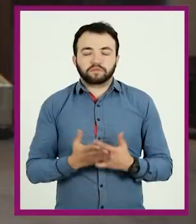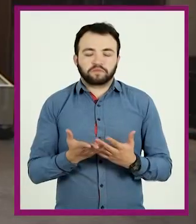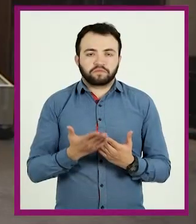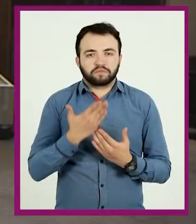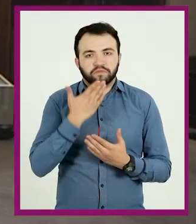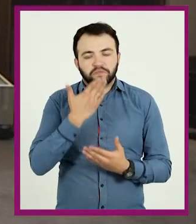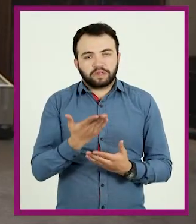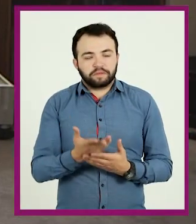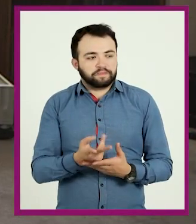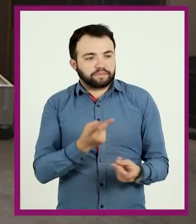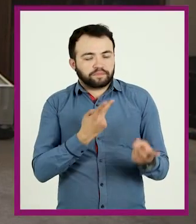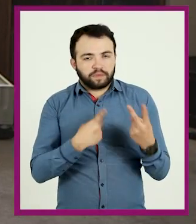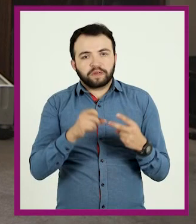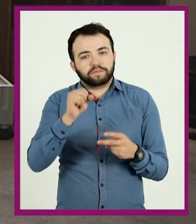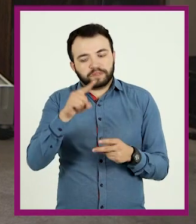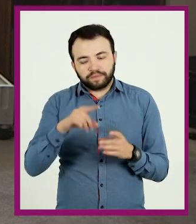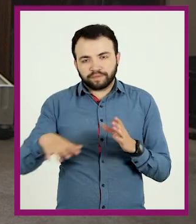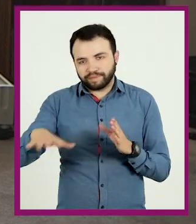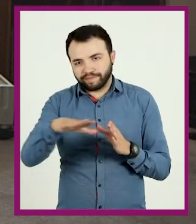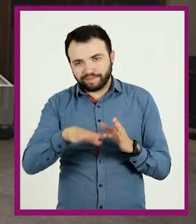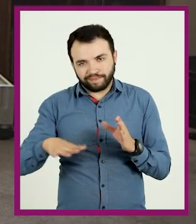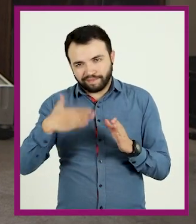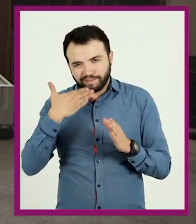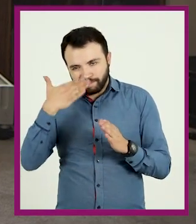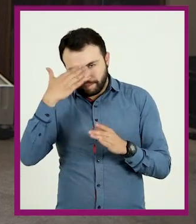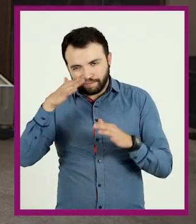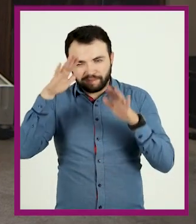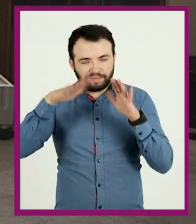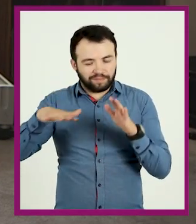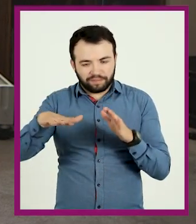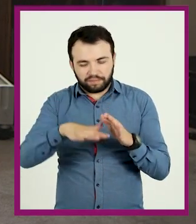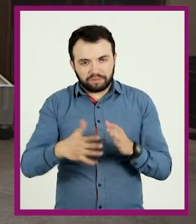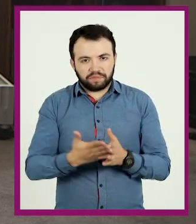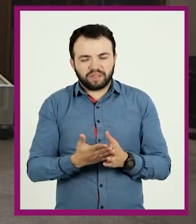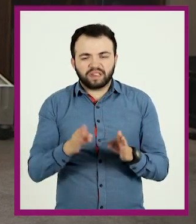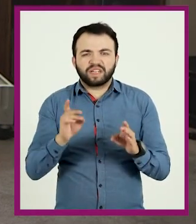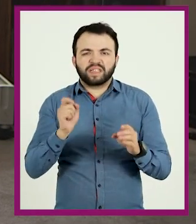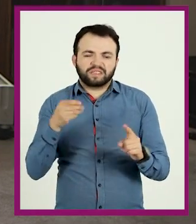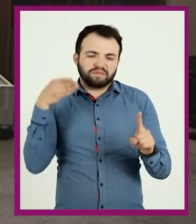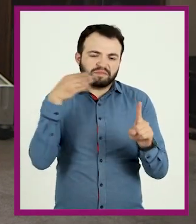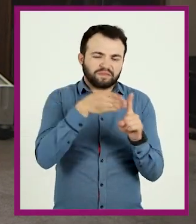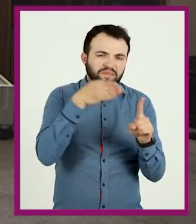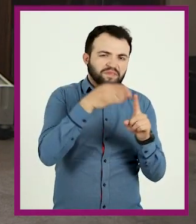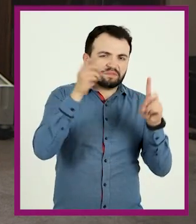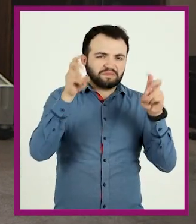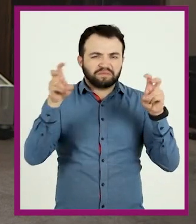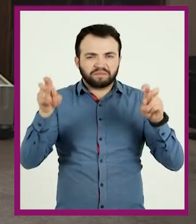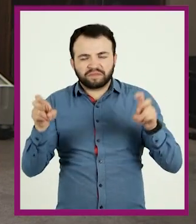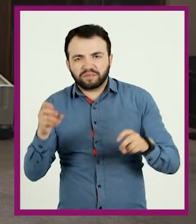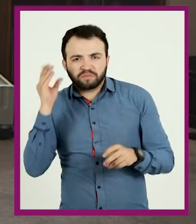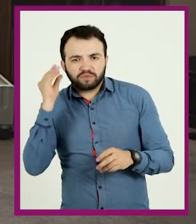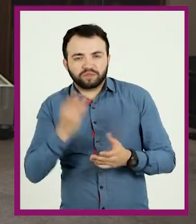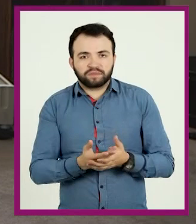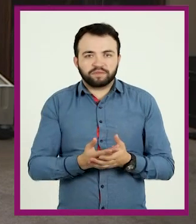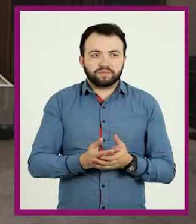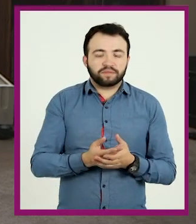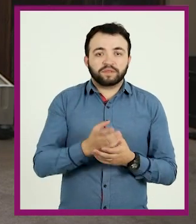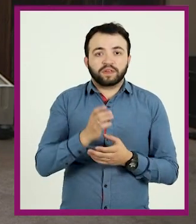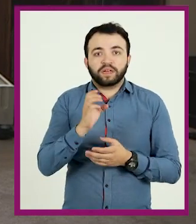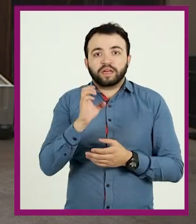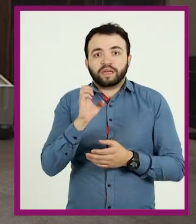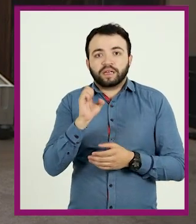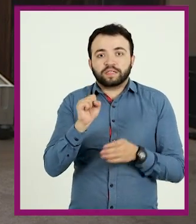Pero bueno, volvamos al Medio Oriente. Hay que señalar algunas características más de la música. Ya mencioné que es modal, es decir,